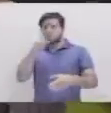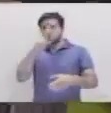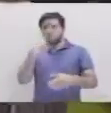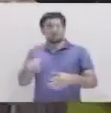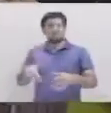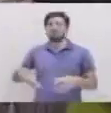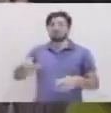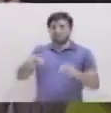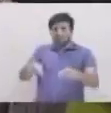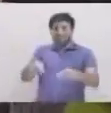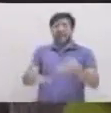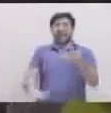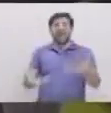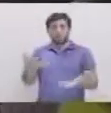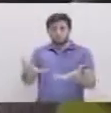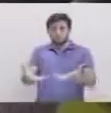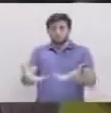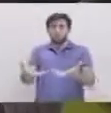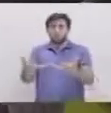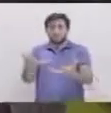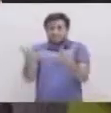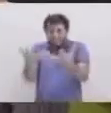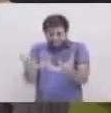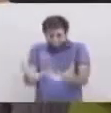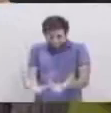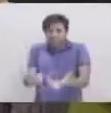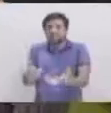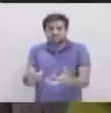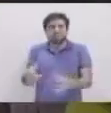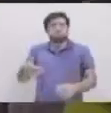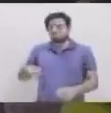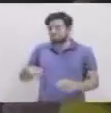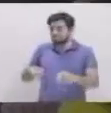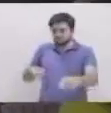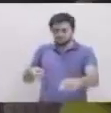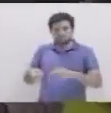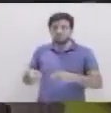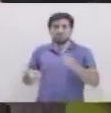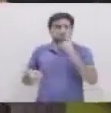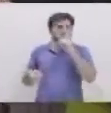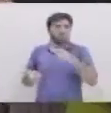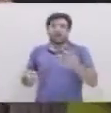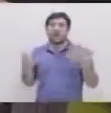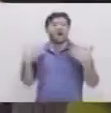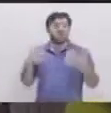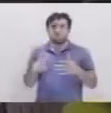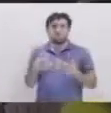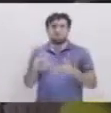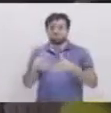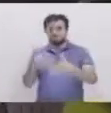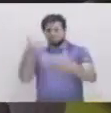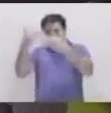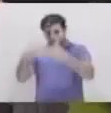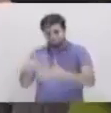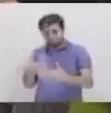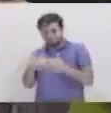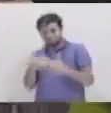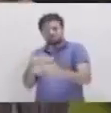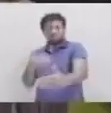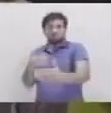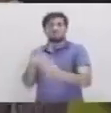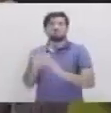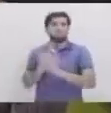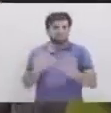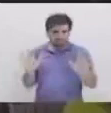nuestra comida, ¿verdad? En cambio, el mango debe ser de un material que nosotros no tengamos esa transferencia de calor para que no nos